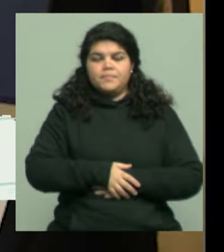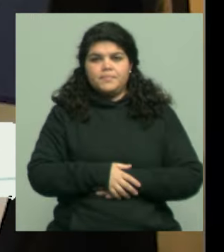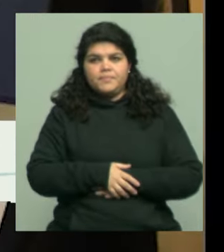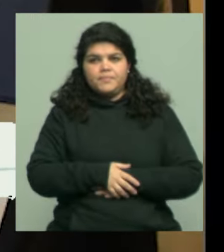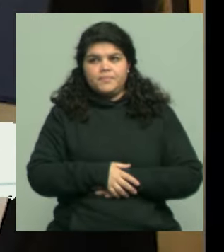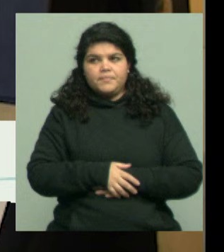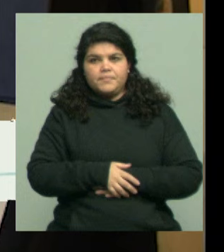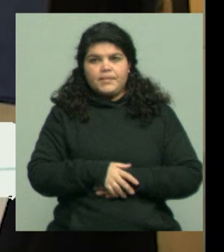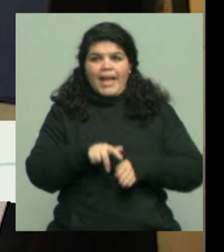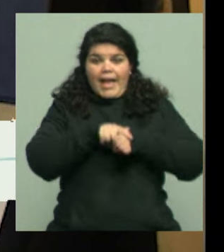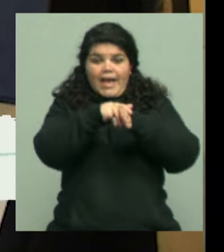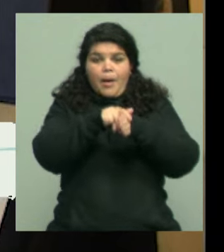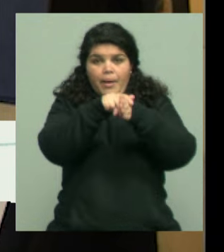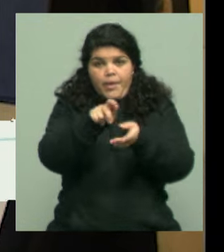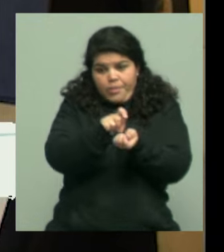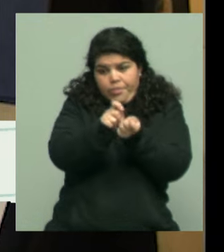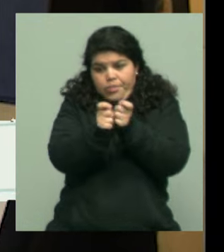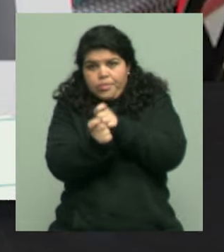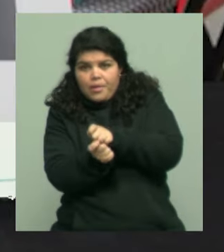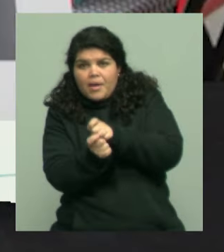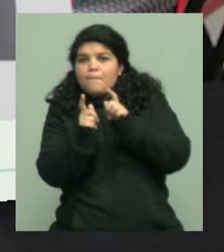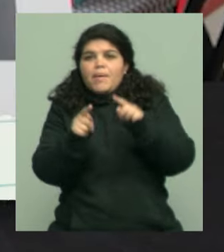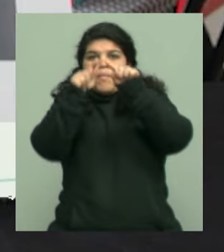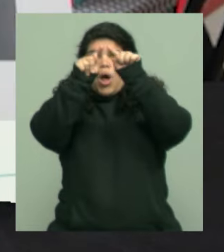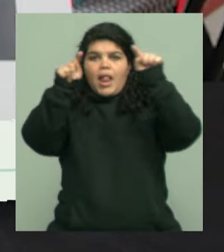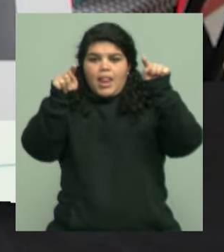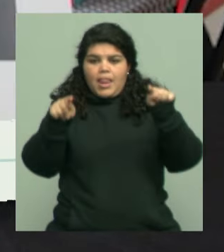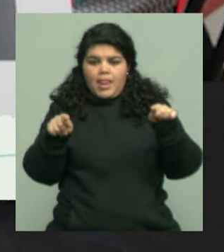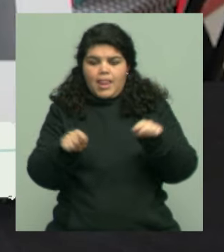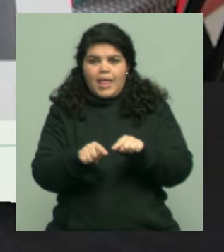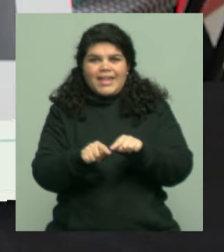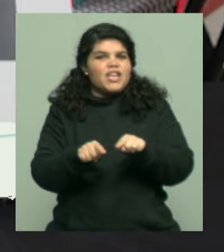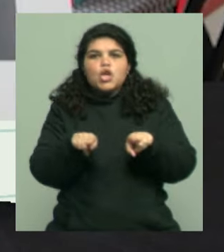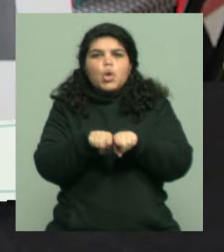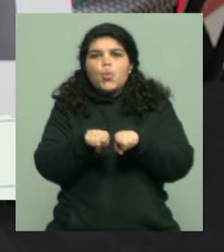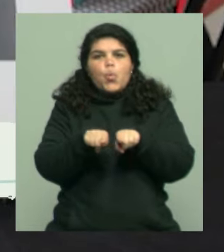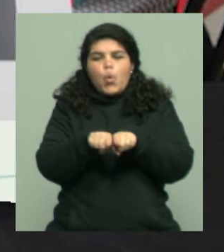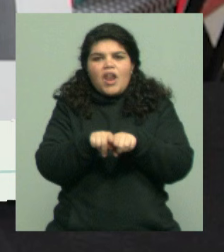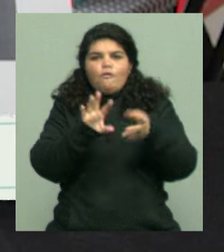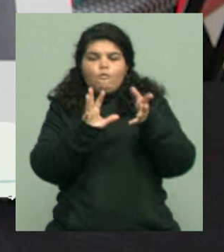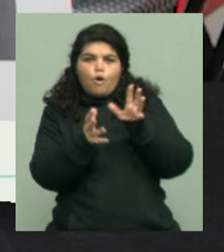o sea, el hexágono mismo, pero se agranda en otro hexágono. Entonces se introduce